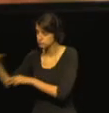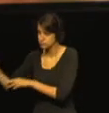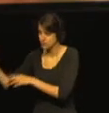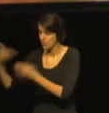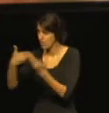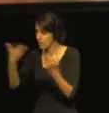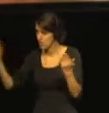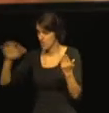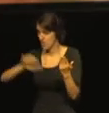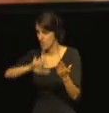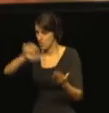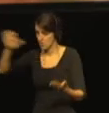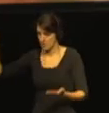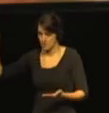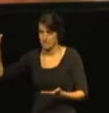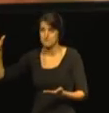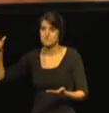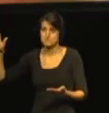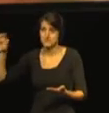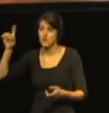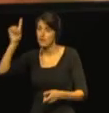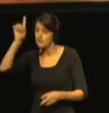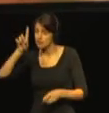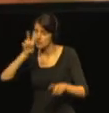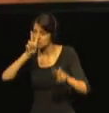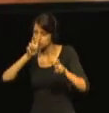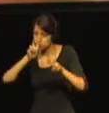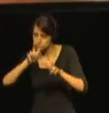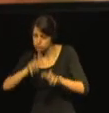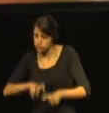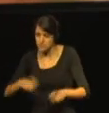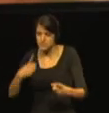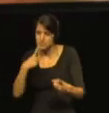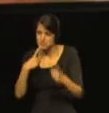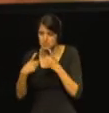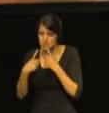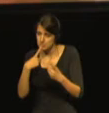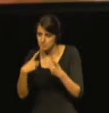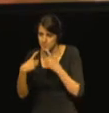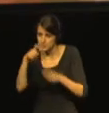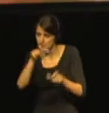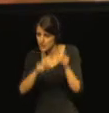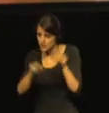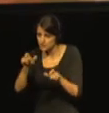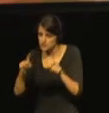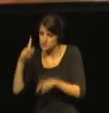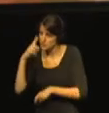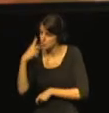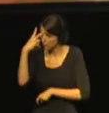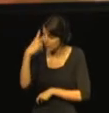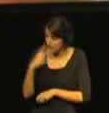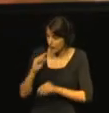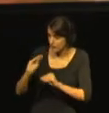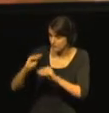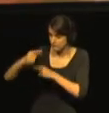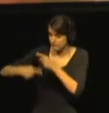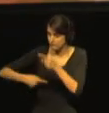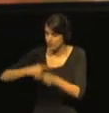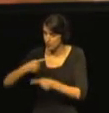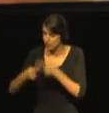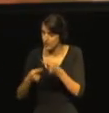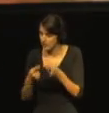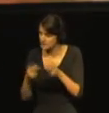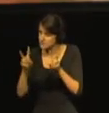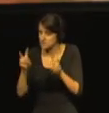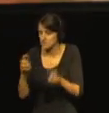para preguntar a las personas con sordoceguera y a sus familias qué pensaban al respecto y qué podíamos hacer correctamente para